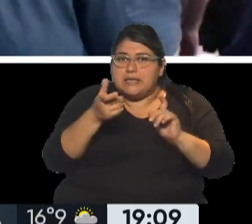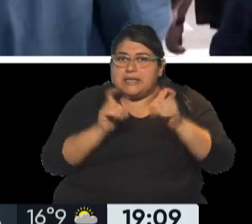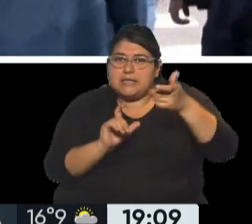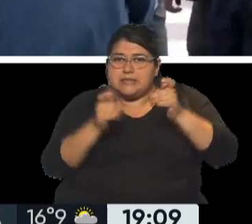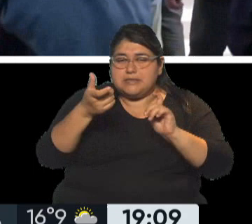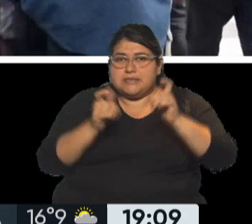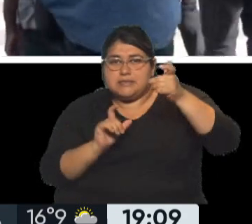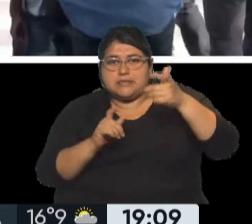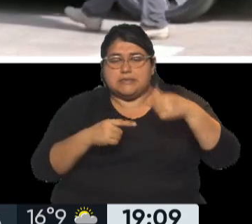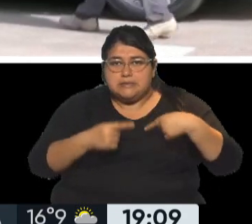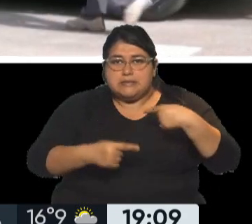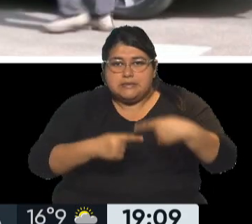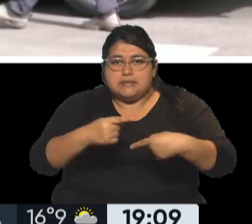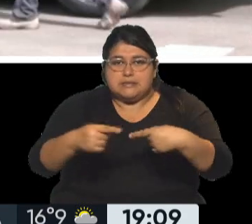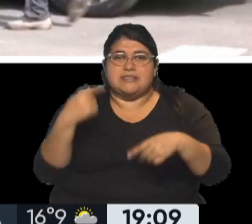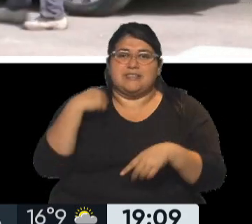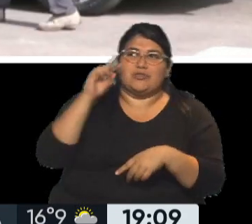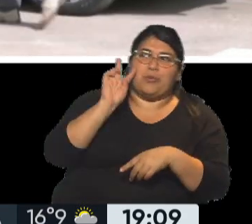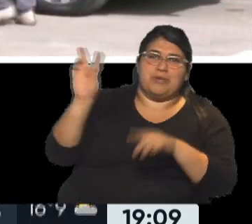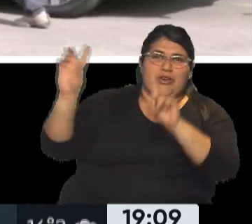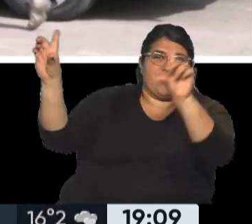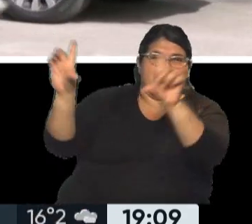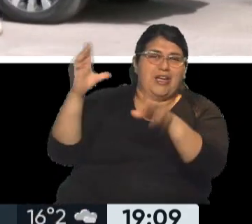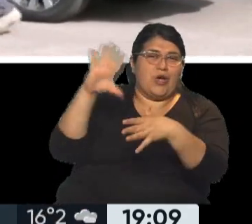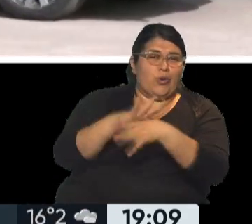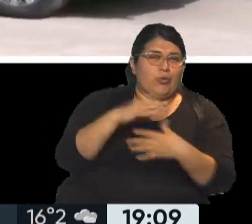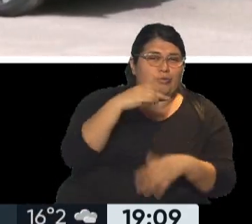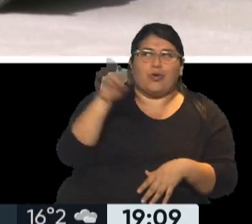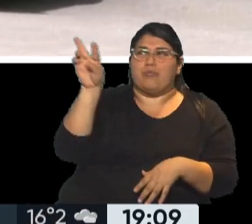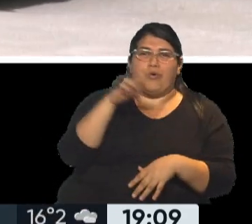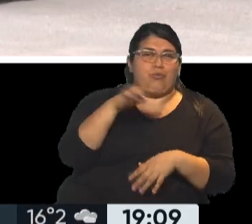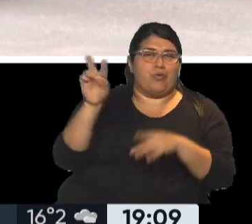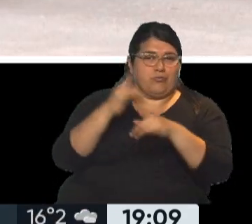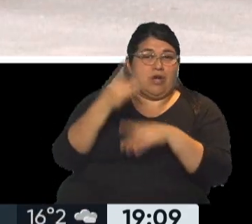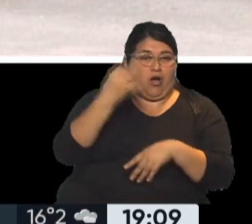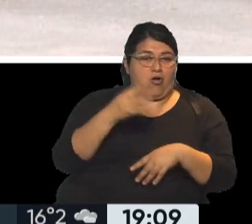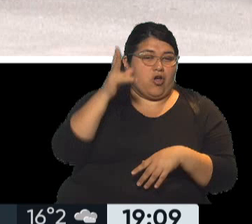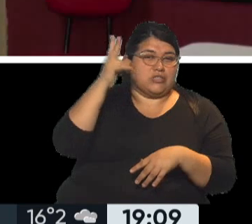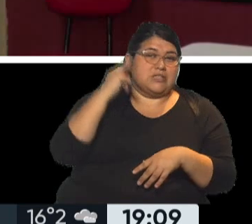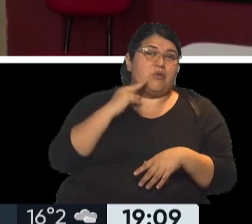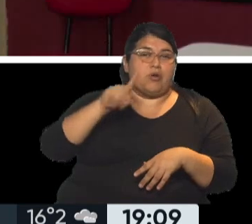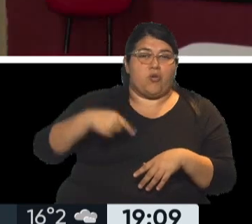números en este momento están ejecutadas miro por ahí porque tengo un monitor donde se cargan los datos últimos momentos 89,53%,